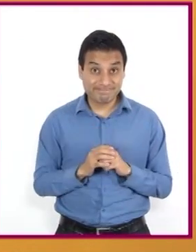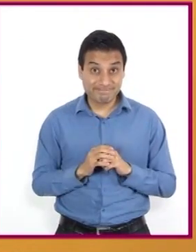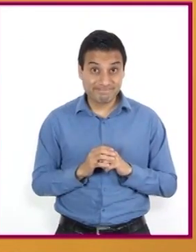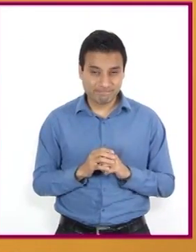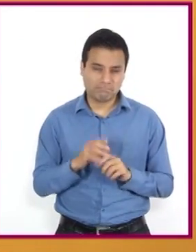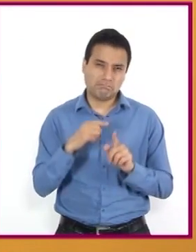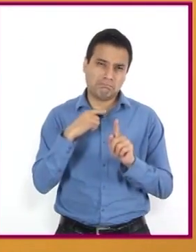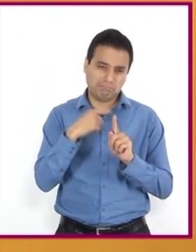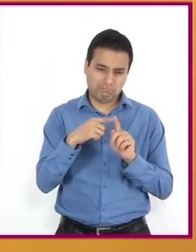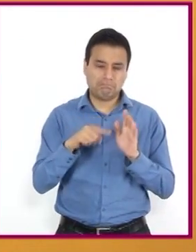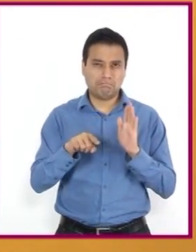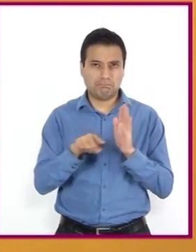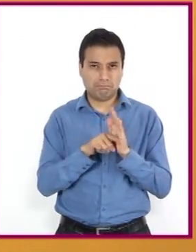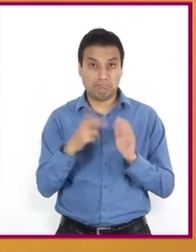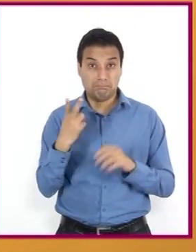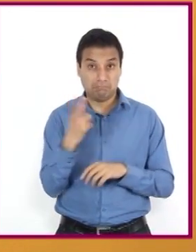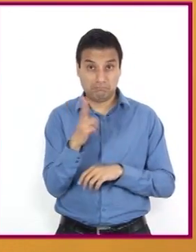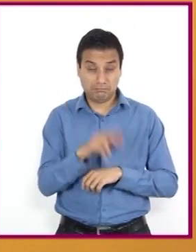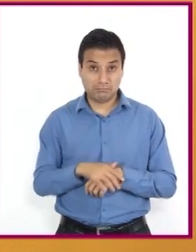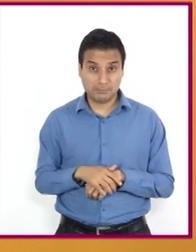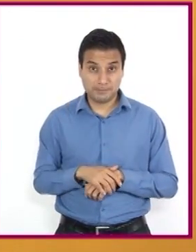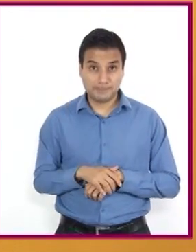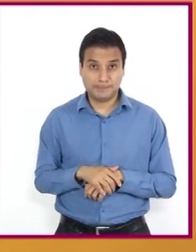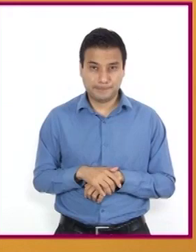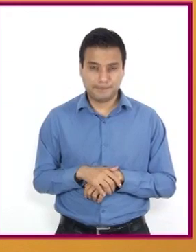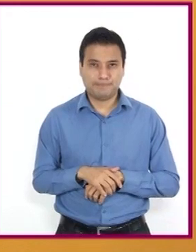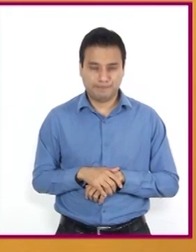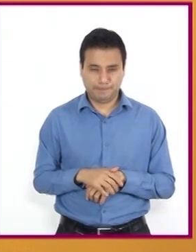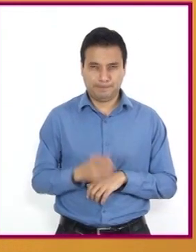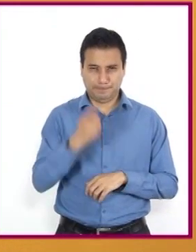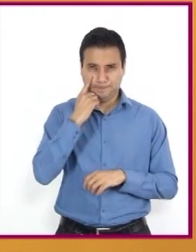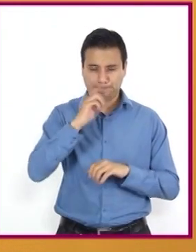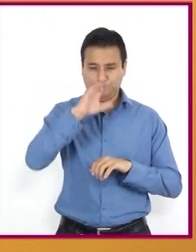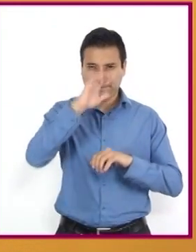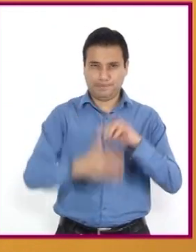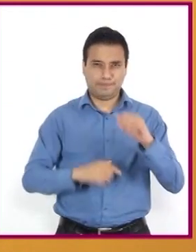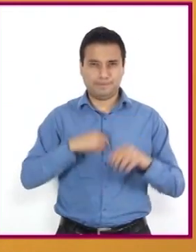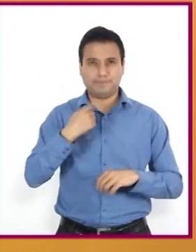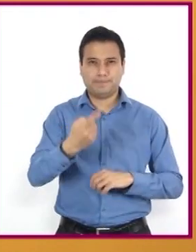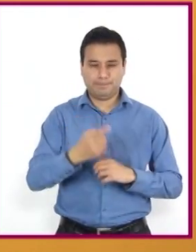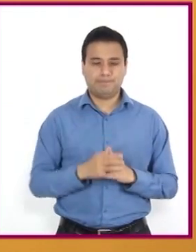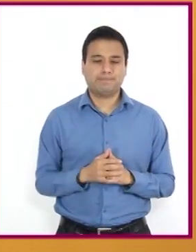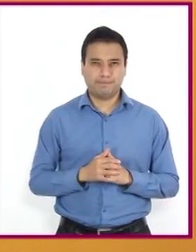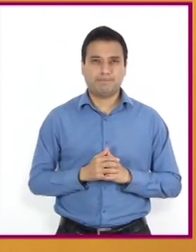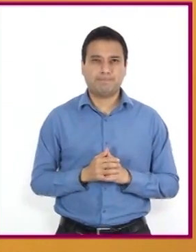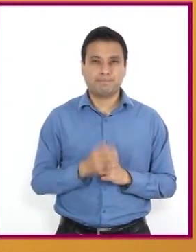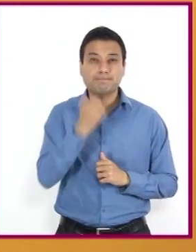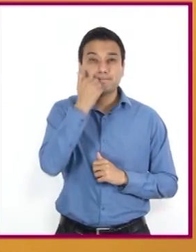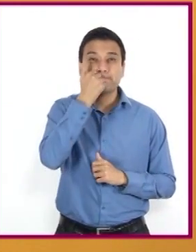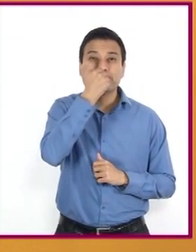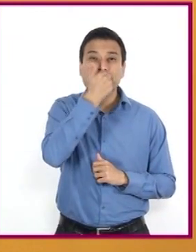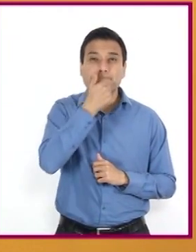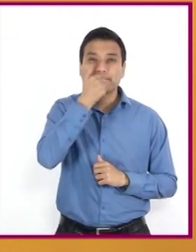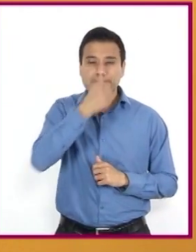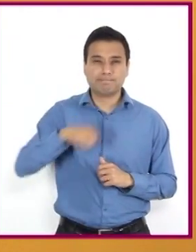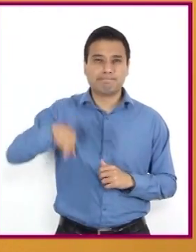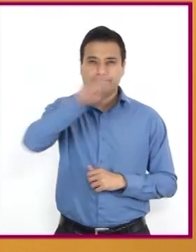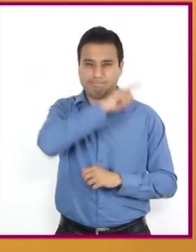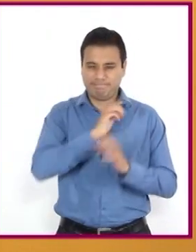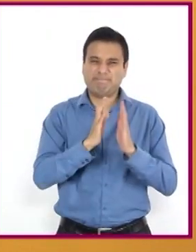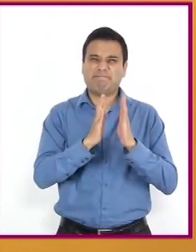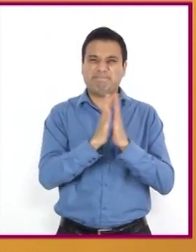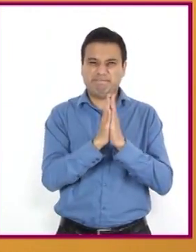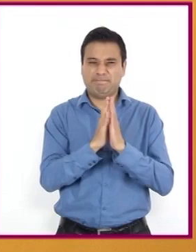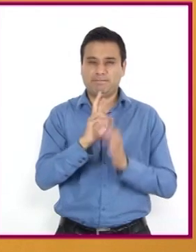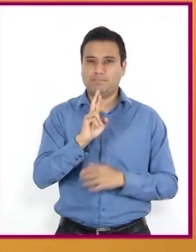sean positivos o negativos, y para finalizar, les propongo a nuestras y nuestros estudiantes que realicen